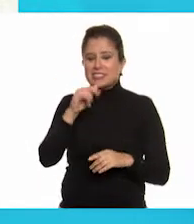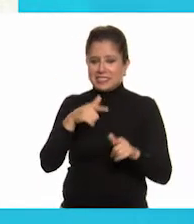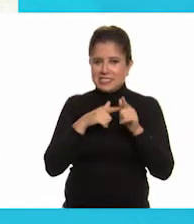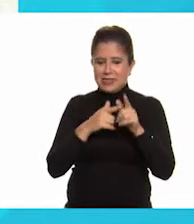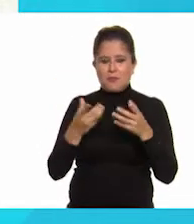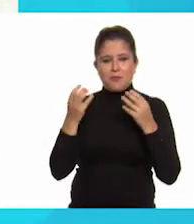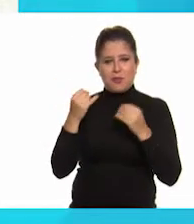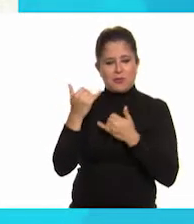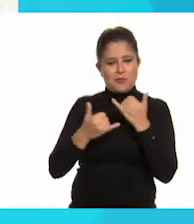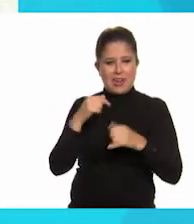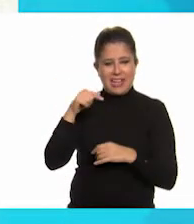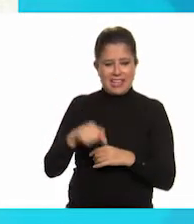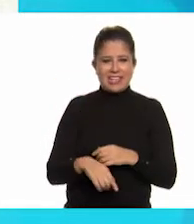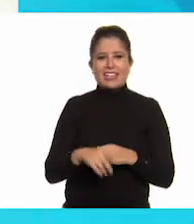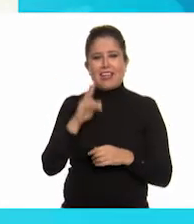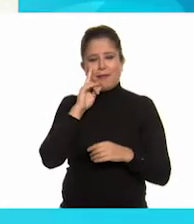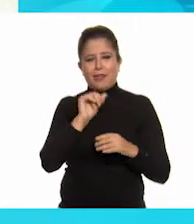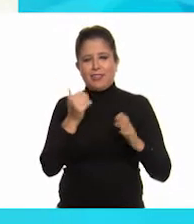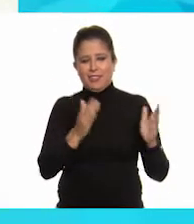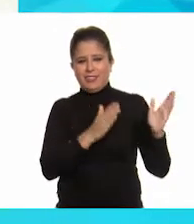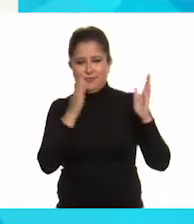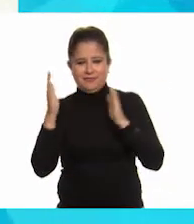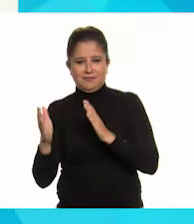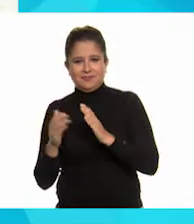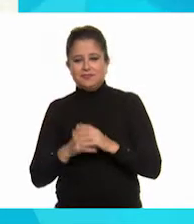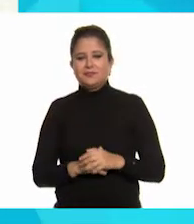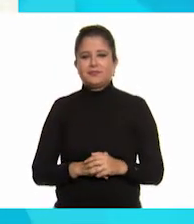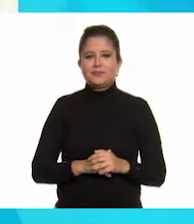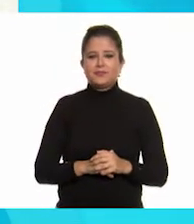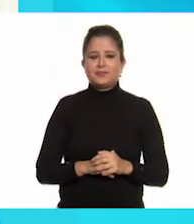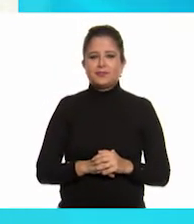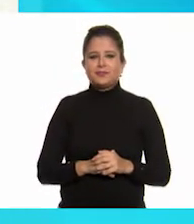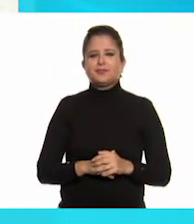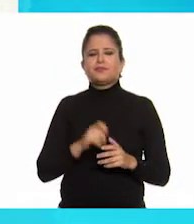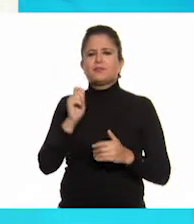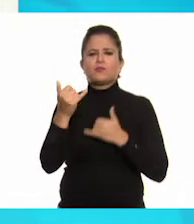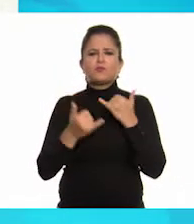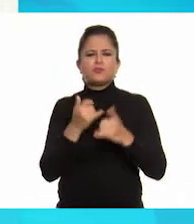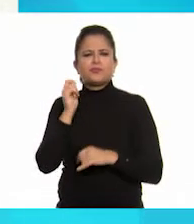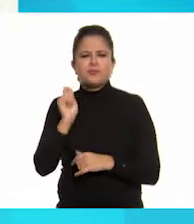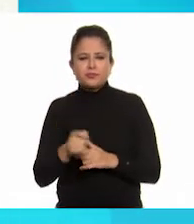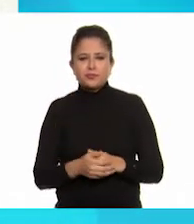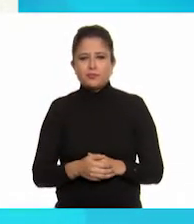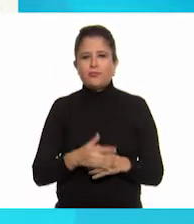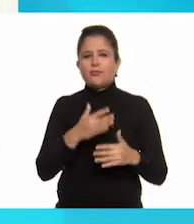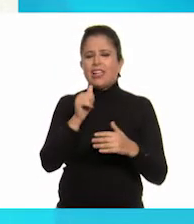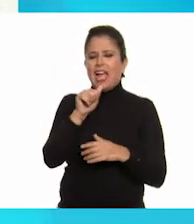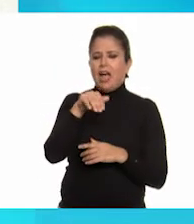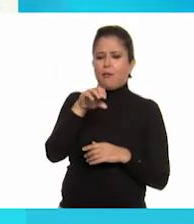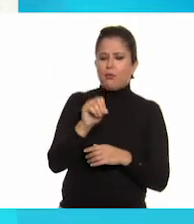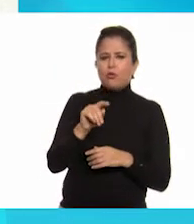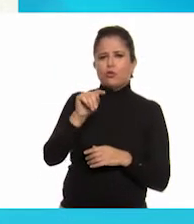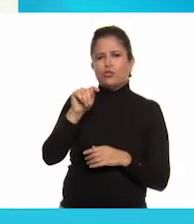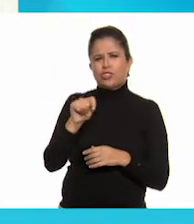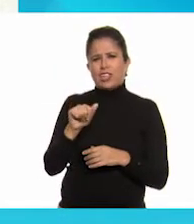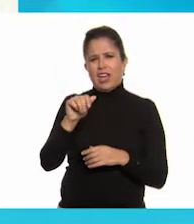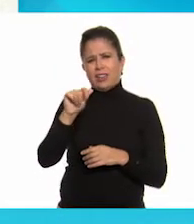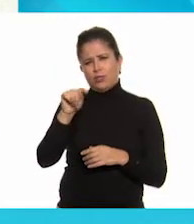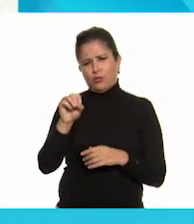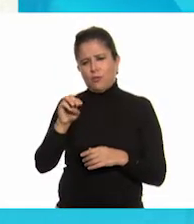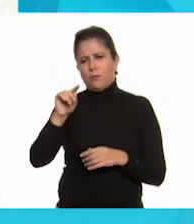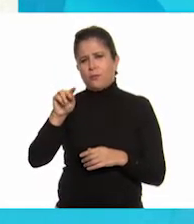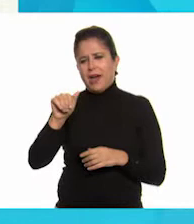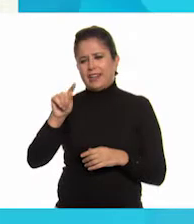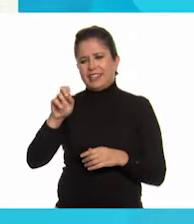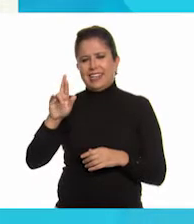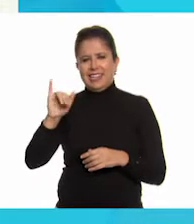jugando muchísimo. A ver, vamos a ver la siguiente. ¿Qué nos dice? ¿De qué juego se trata? Amo a To, Matarilerilerón.